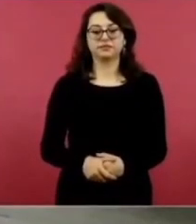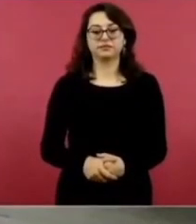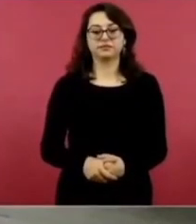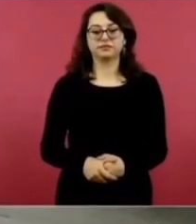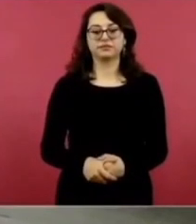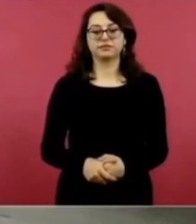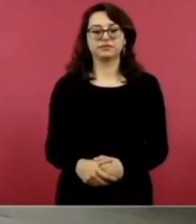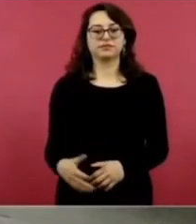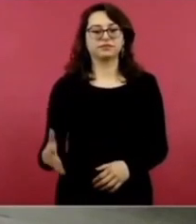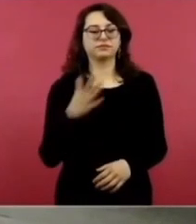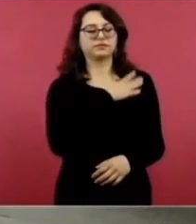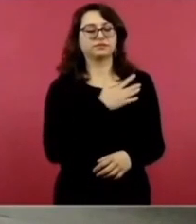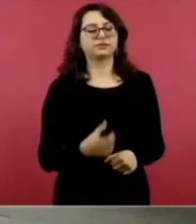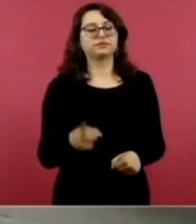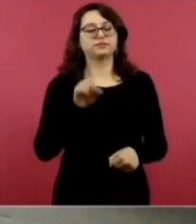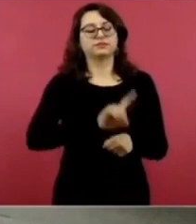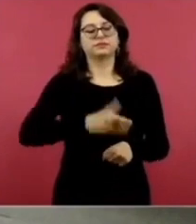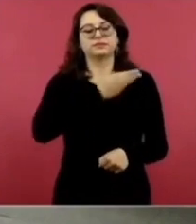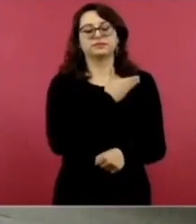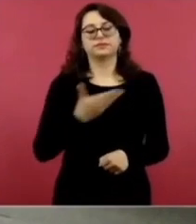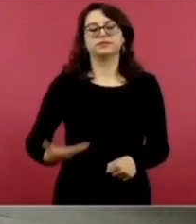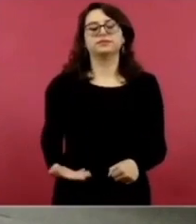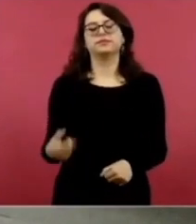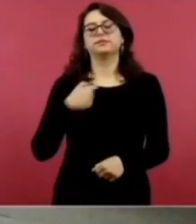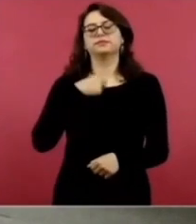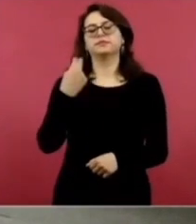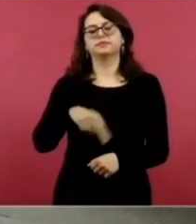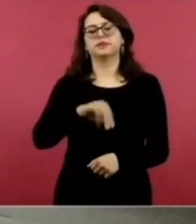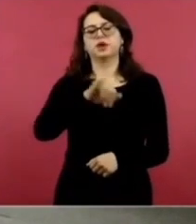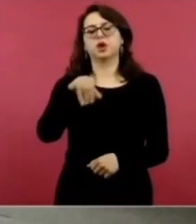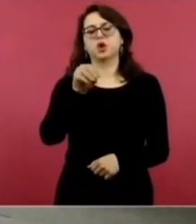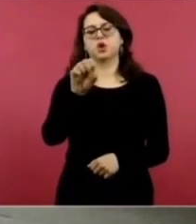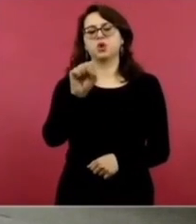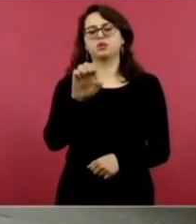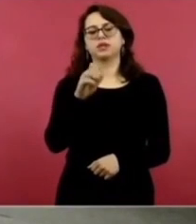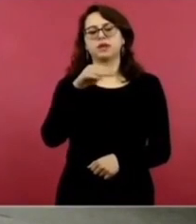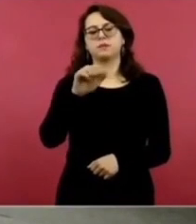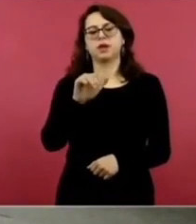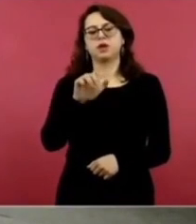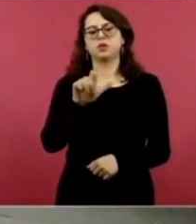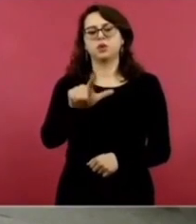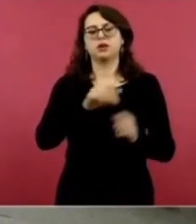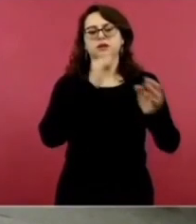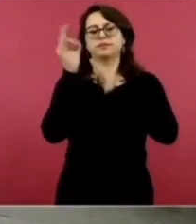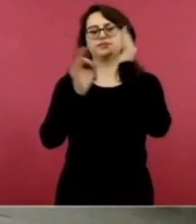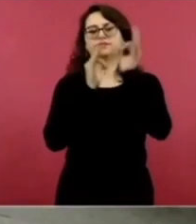Buenos días, presidente José Manuel Fuentes, de Capital 21.